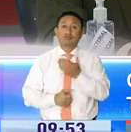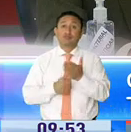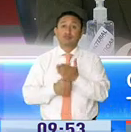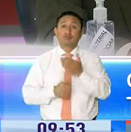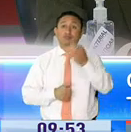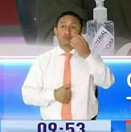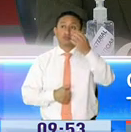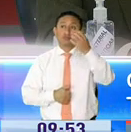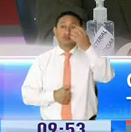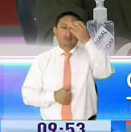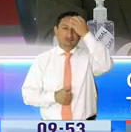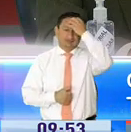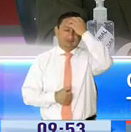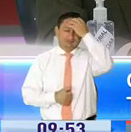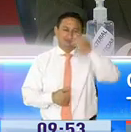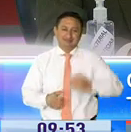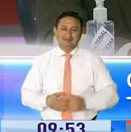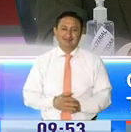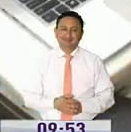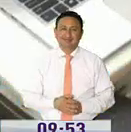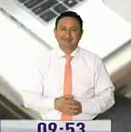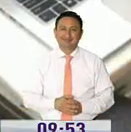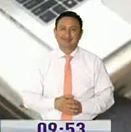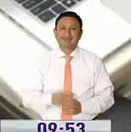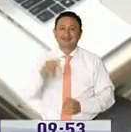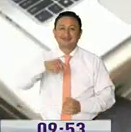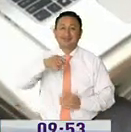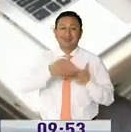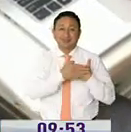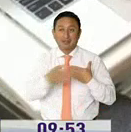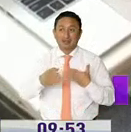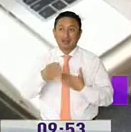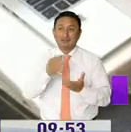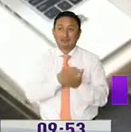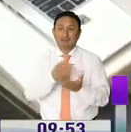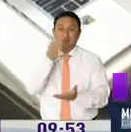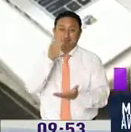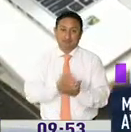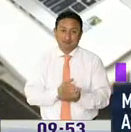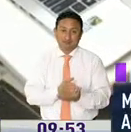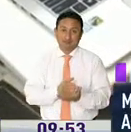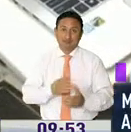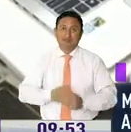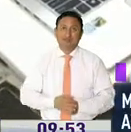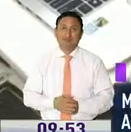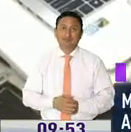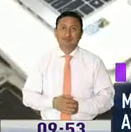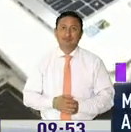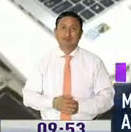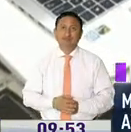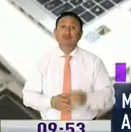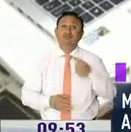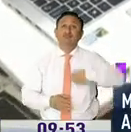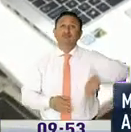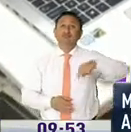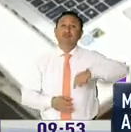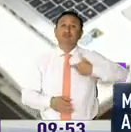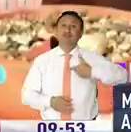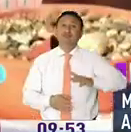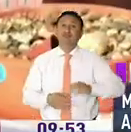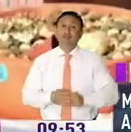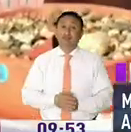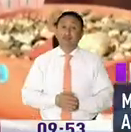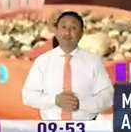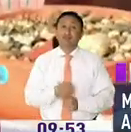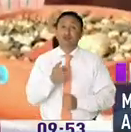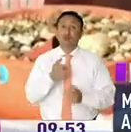Educación, Montserrat Kramer, explicó que en este periodo de suspensión de clases no se está implementando el currículum, que el lineamiento a las unidades